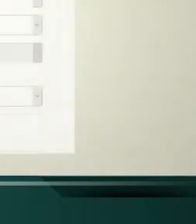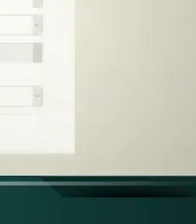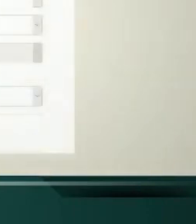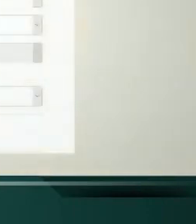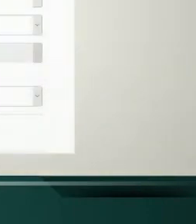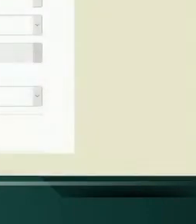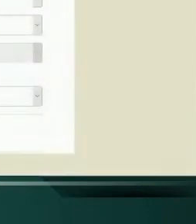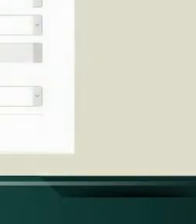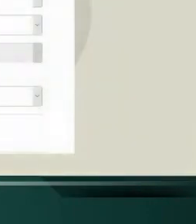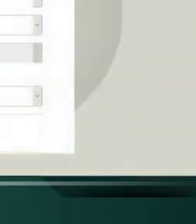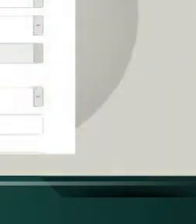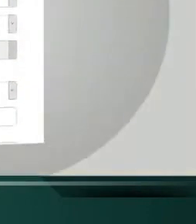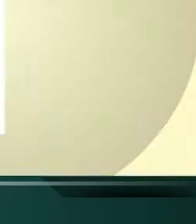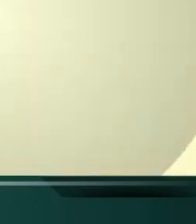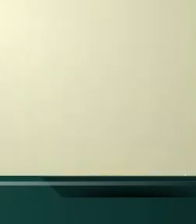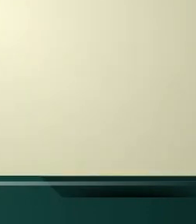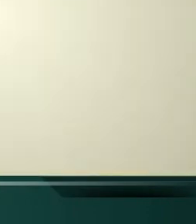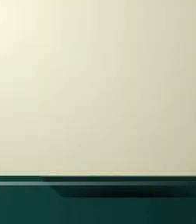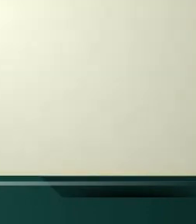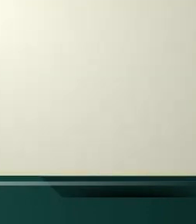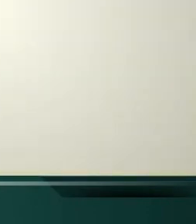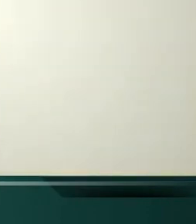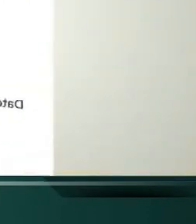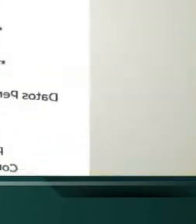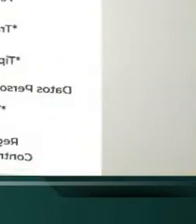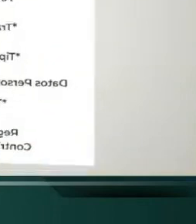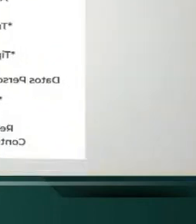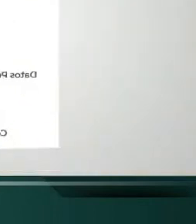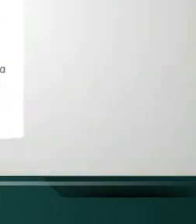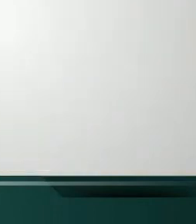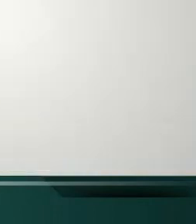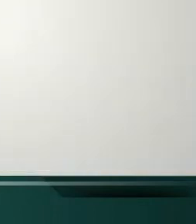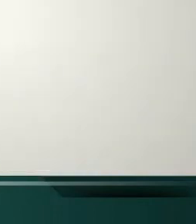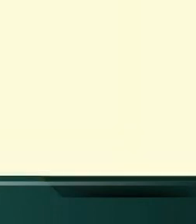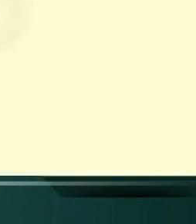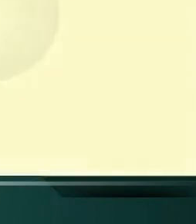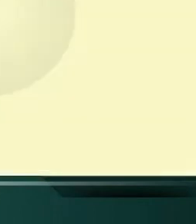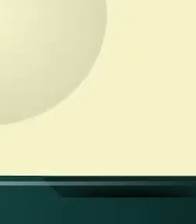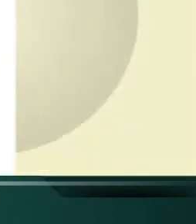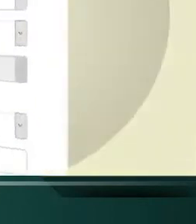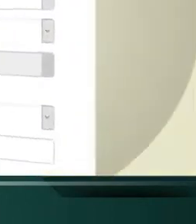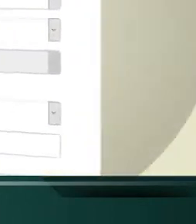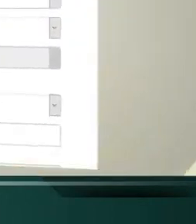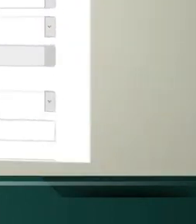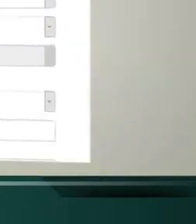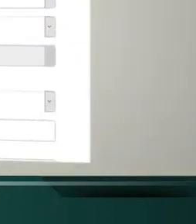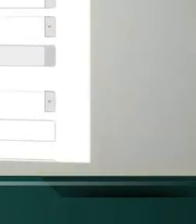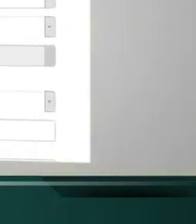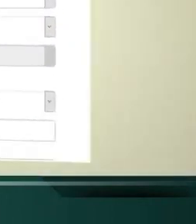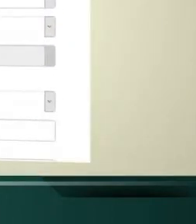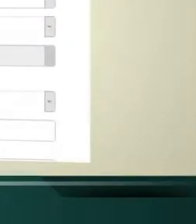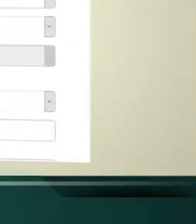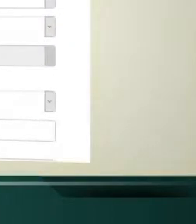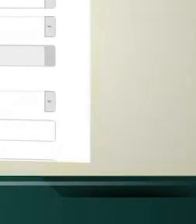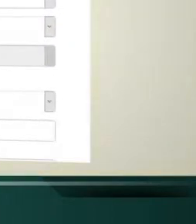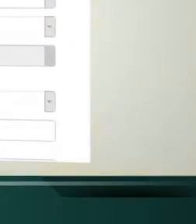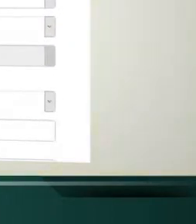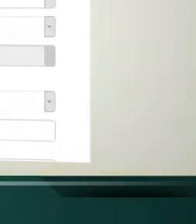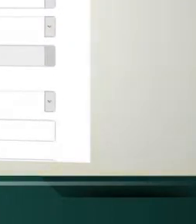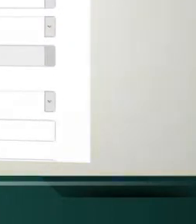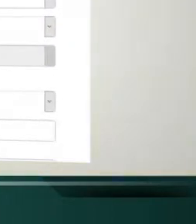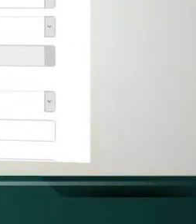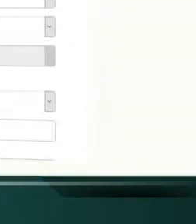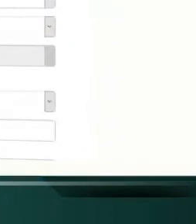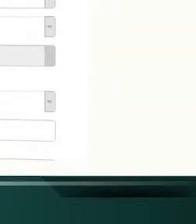siguientes pasos. Primero necesitas llenar por internet el formato E5. El formato